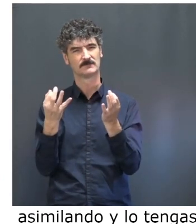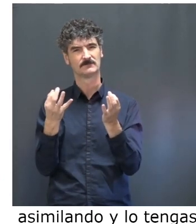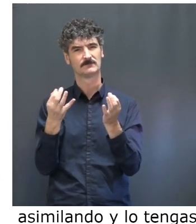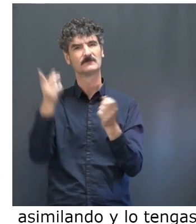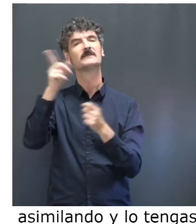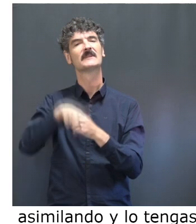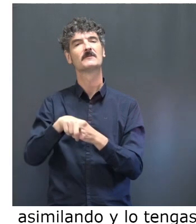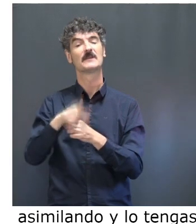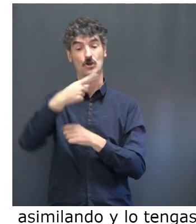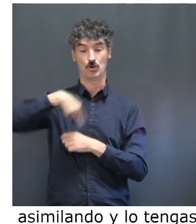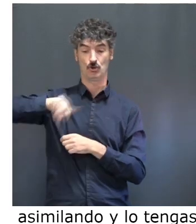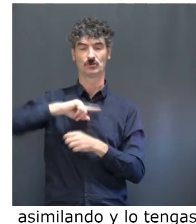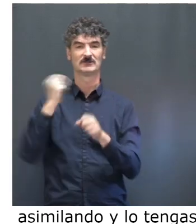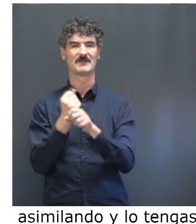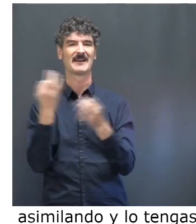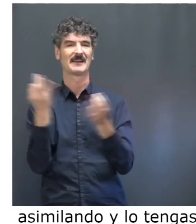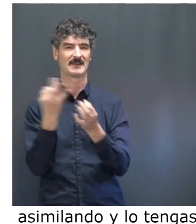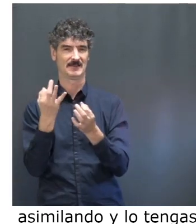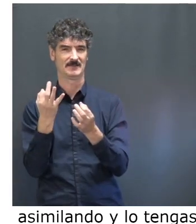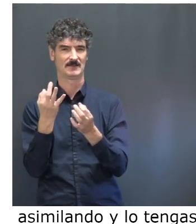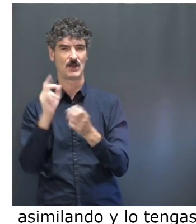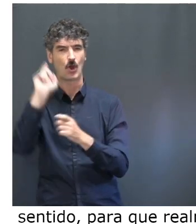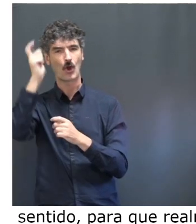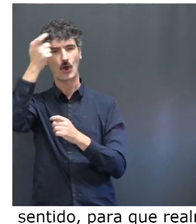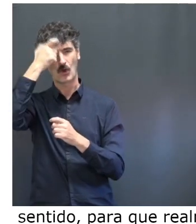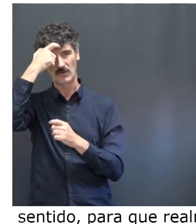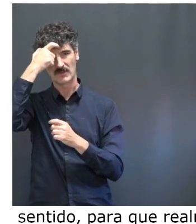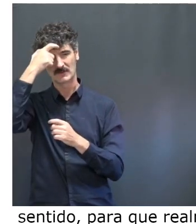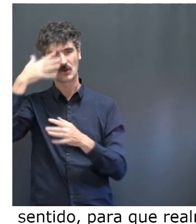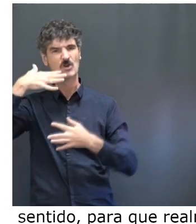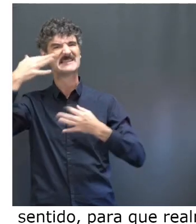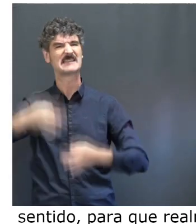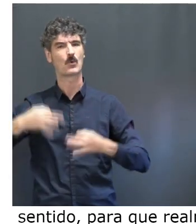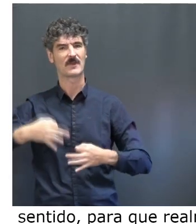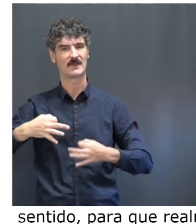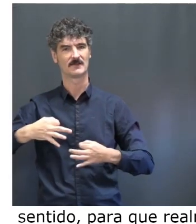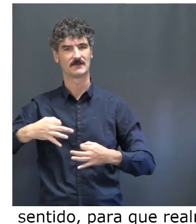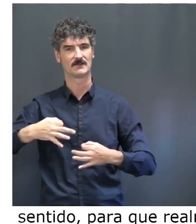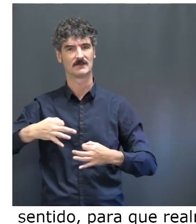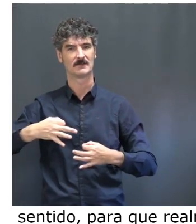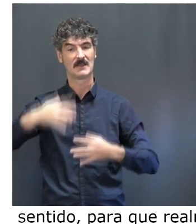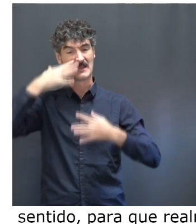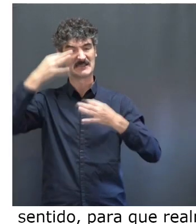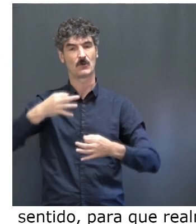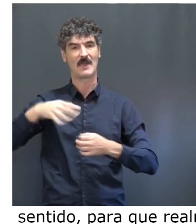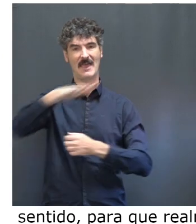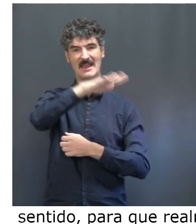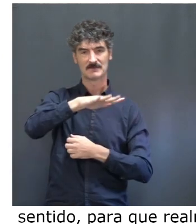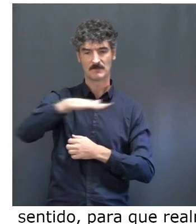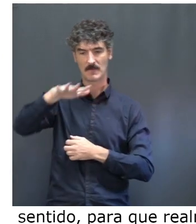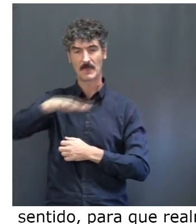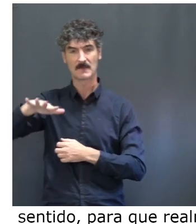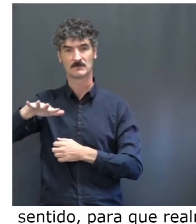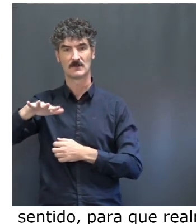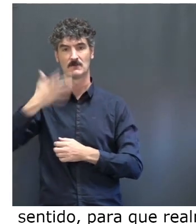también nosotros trabajamos desde el concepto de seguridad de los espacios, la seguridad